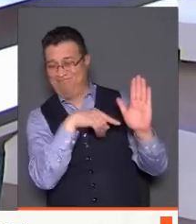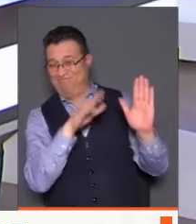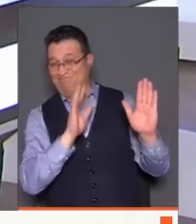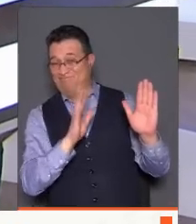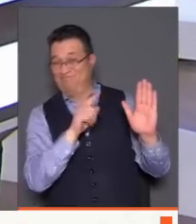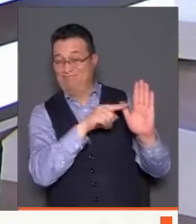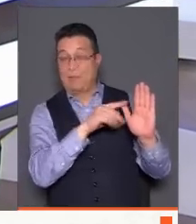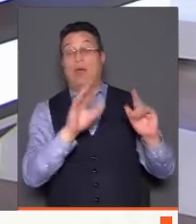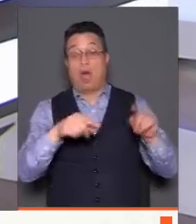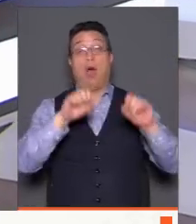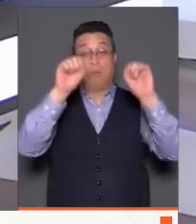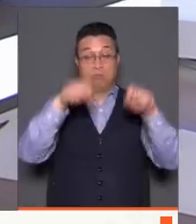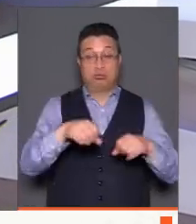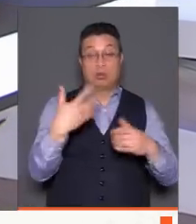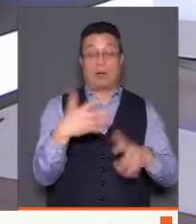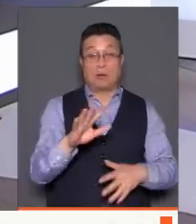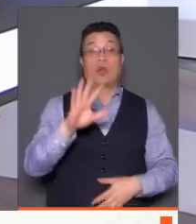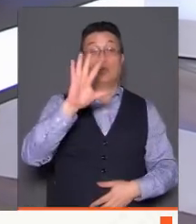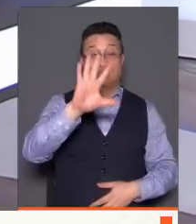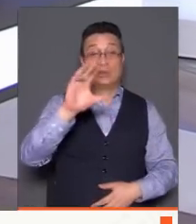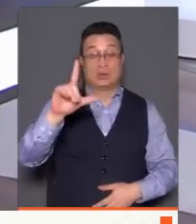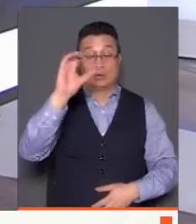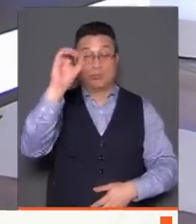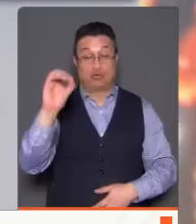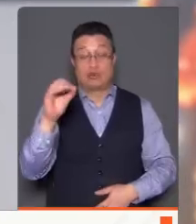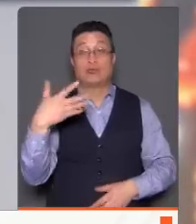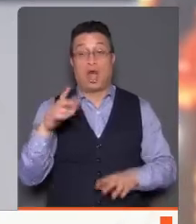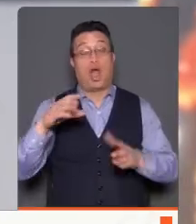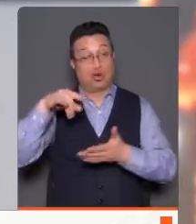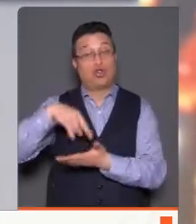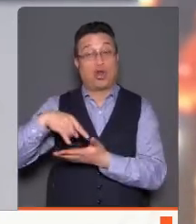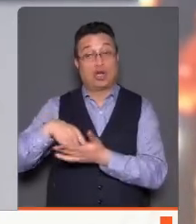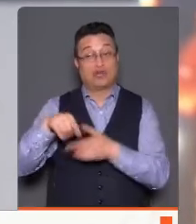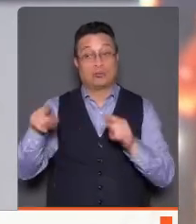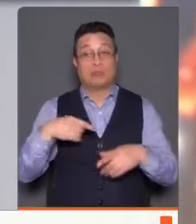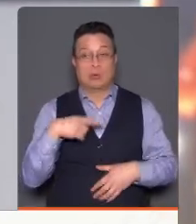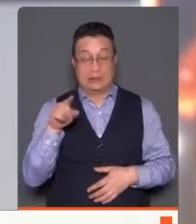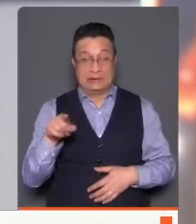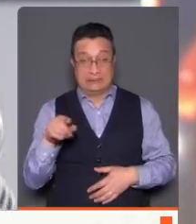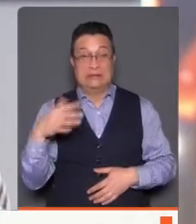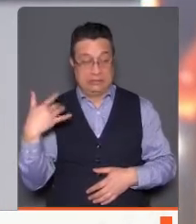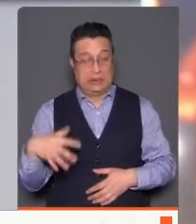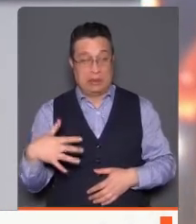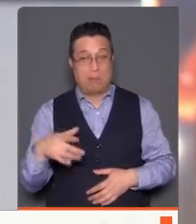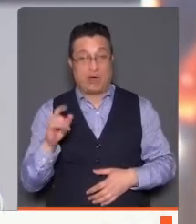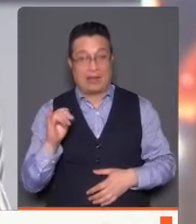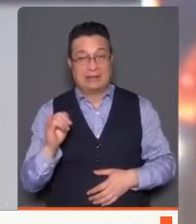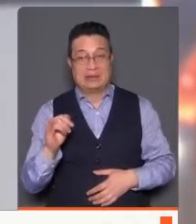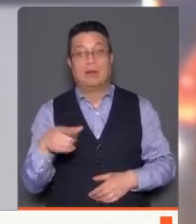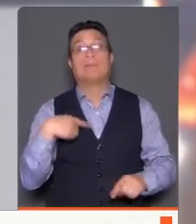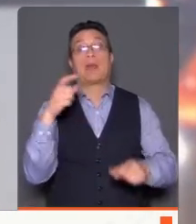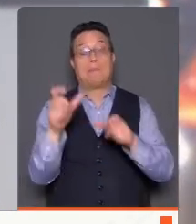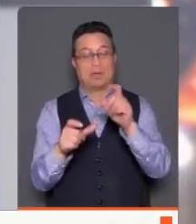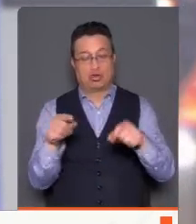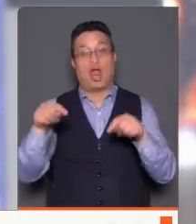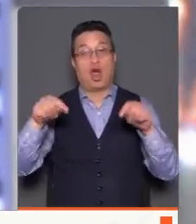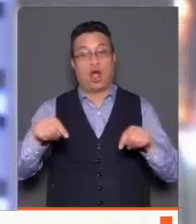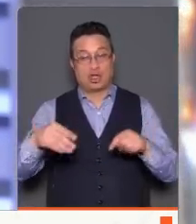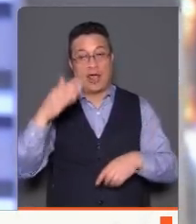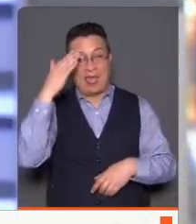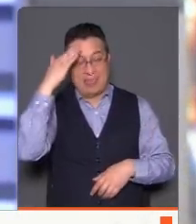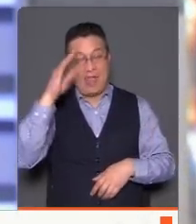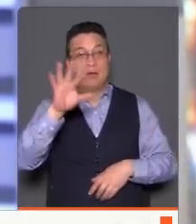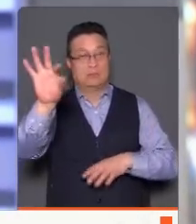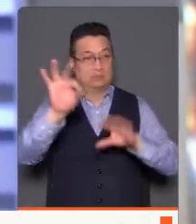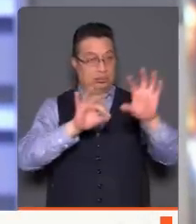se aprobó también los 4/7 sí, en el Congreso, que es un tema que así me parece gravitante, de gente que hoy día está elegida por